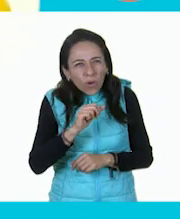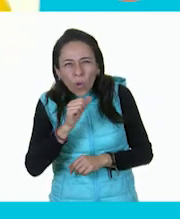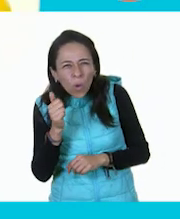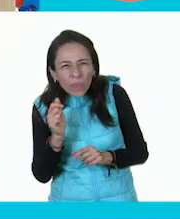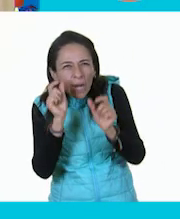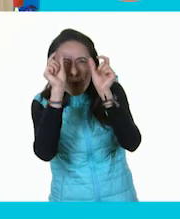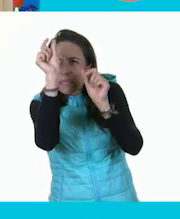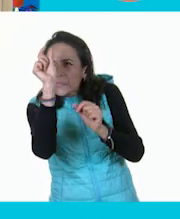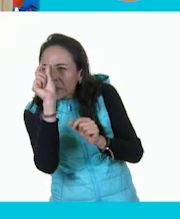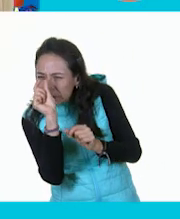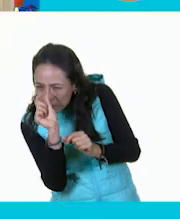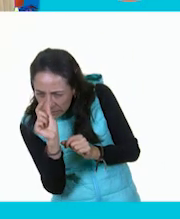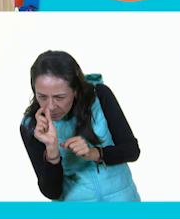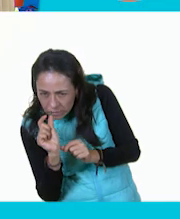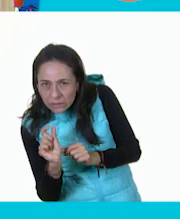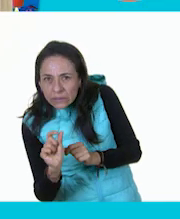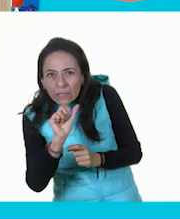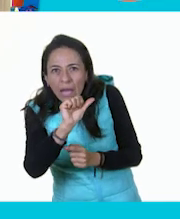Aquí.